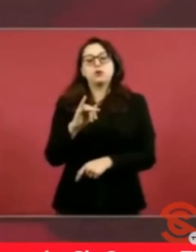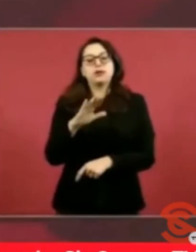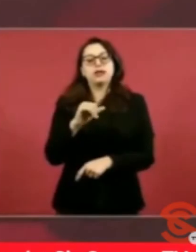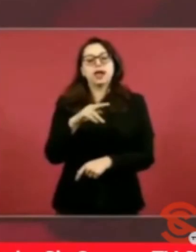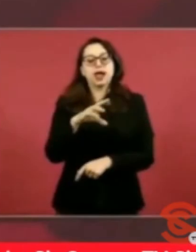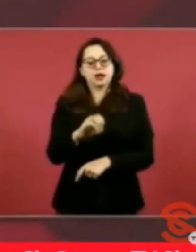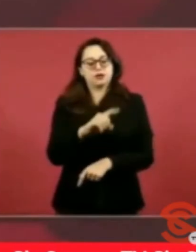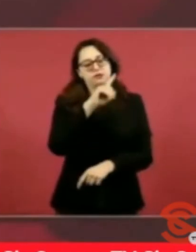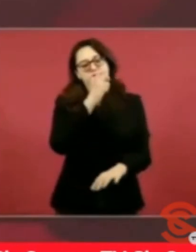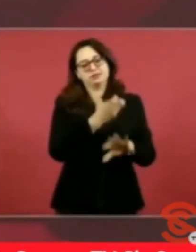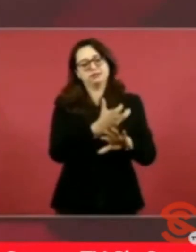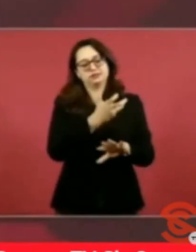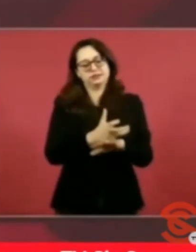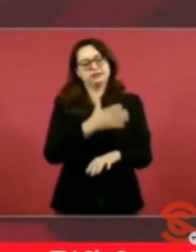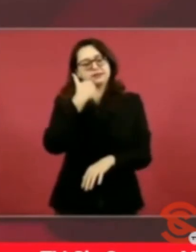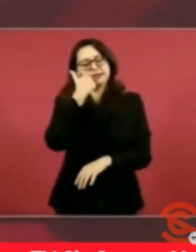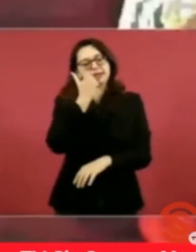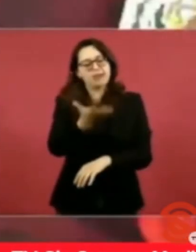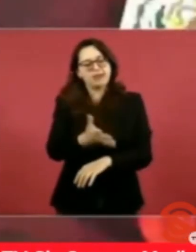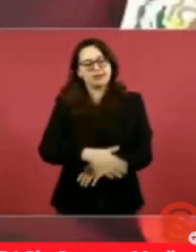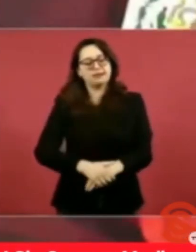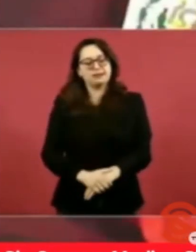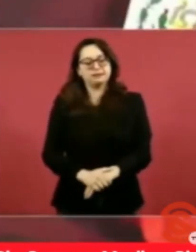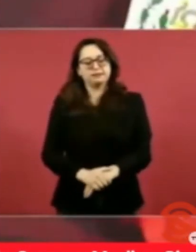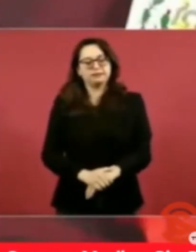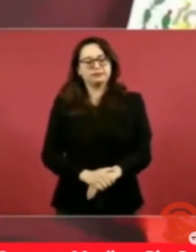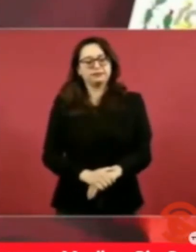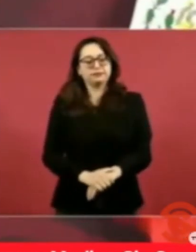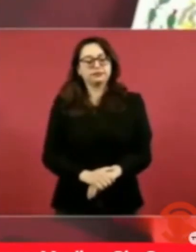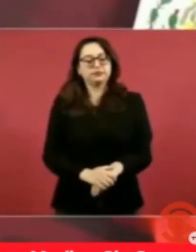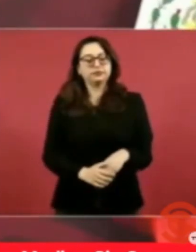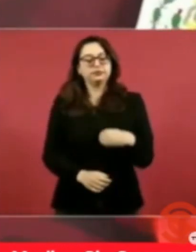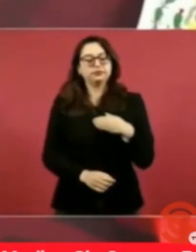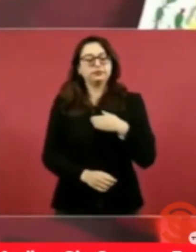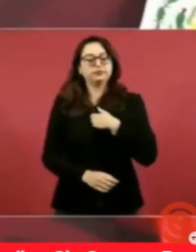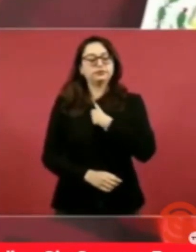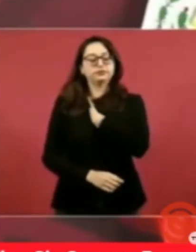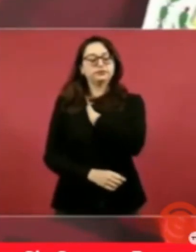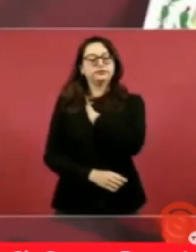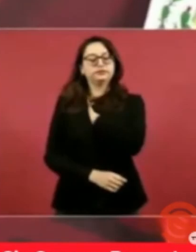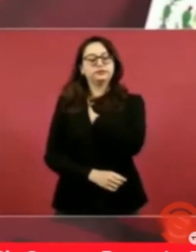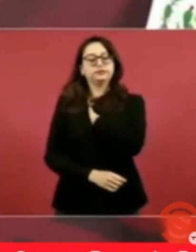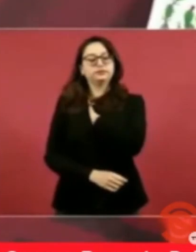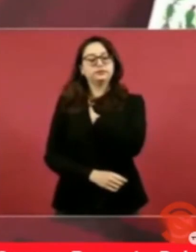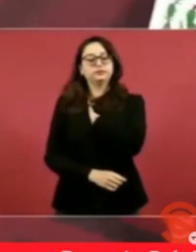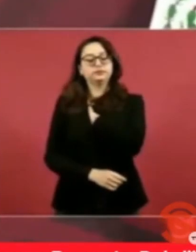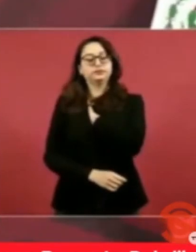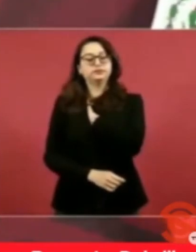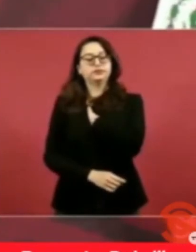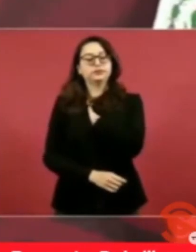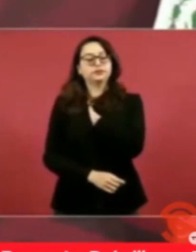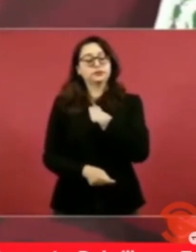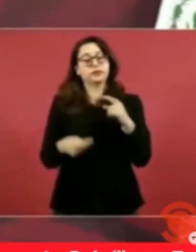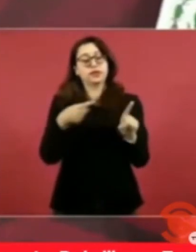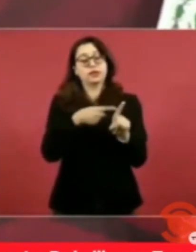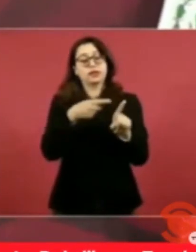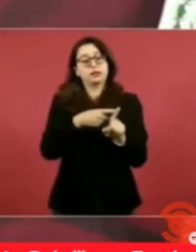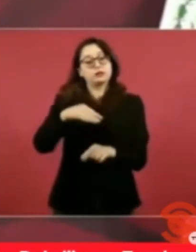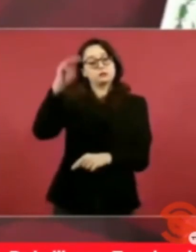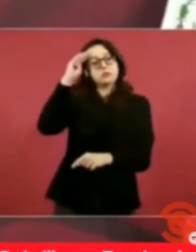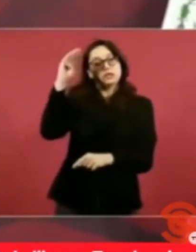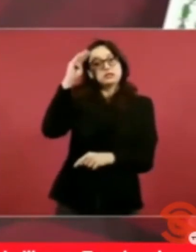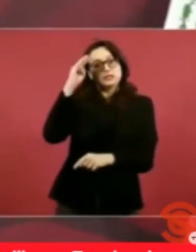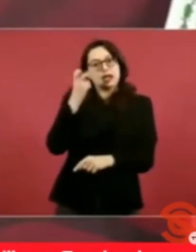en Estados Unidos y quiere con esas medidas ganar